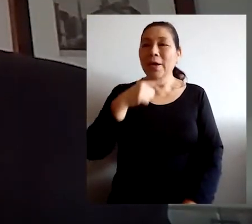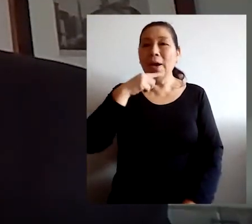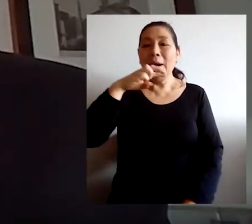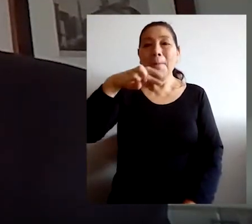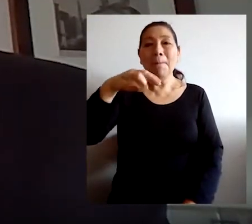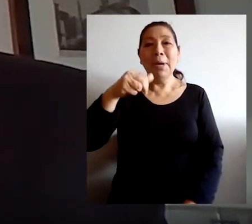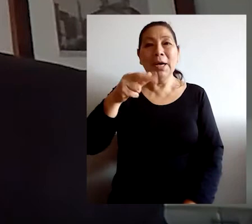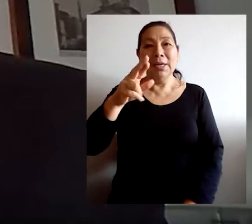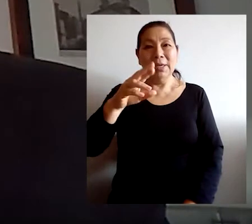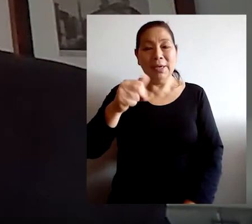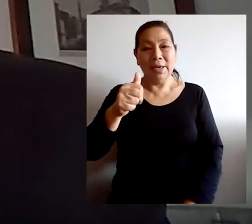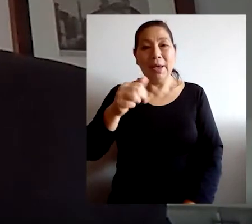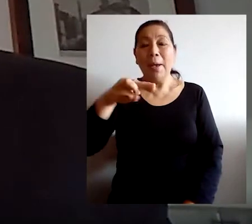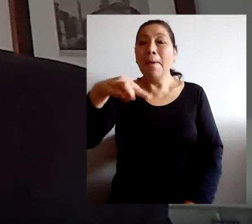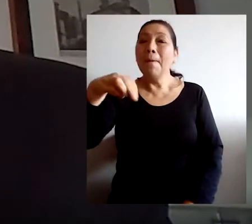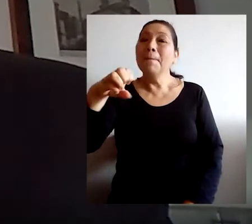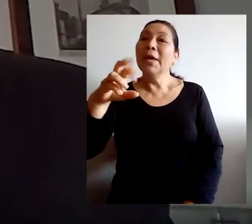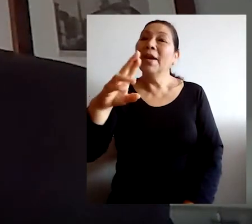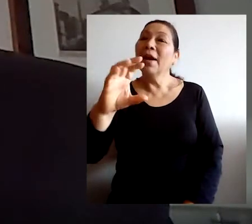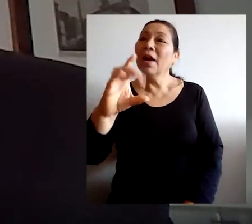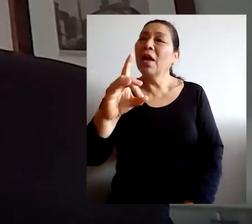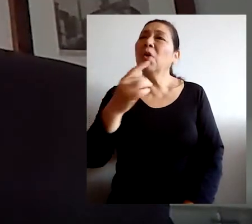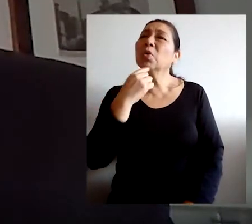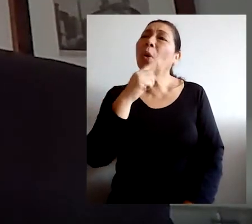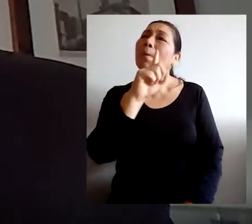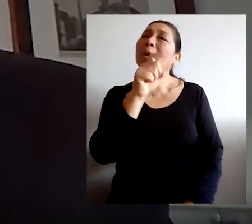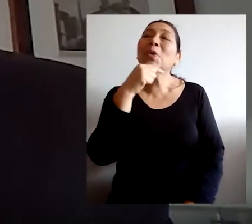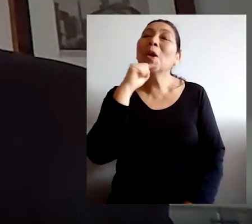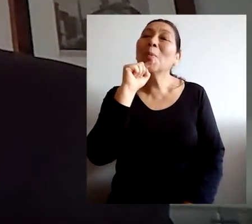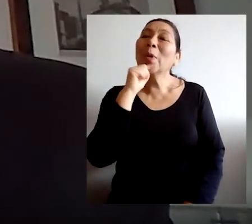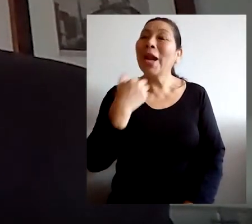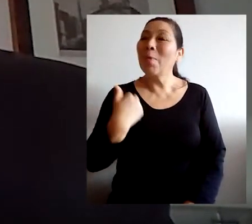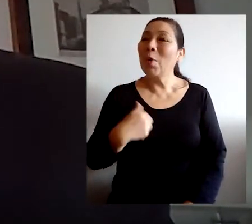María Mercado, yo quisiera preguntarle